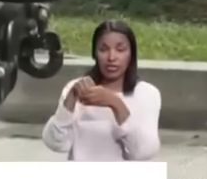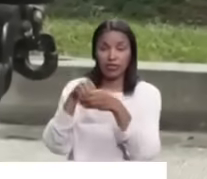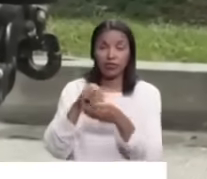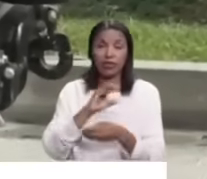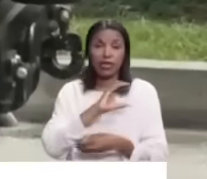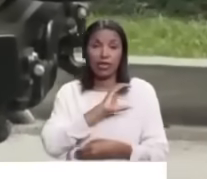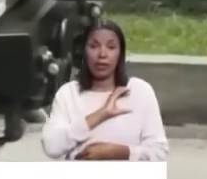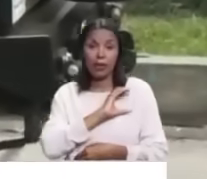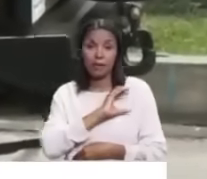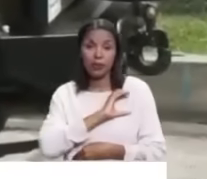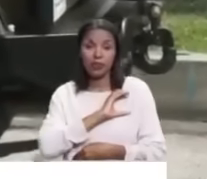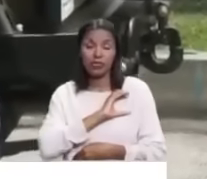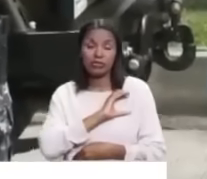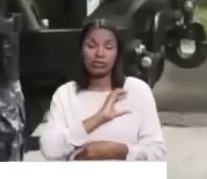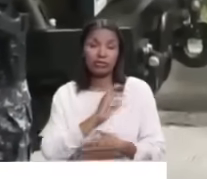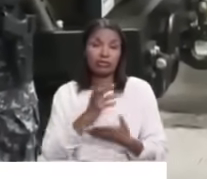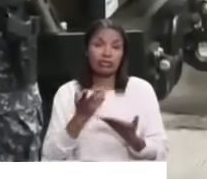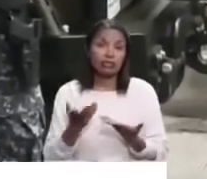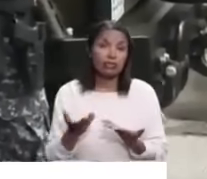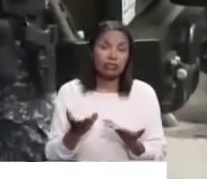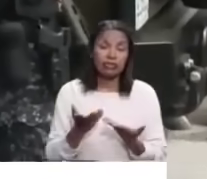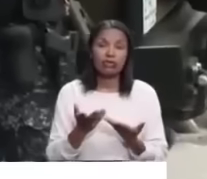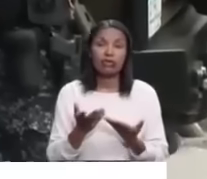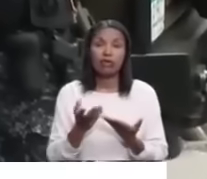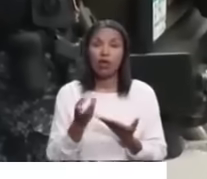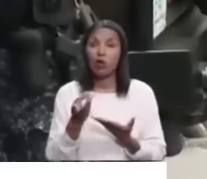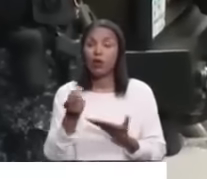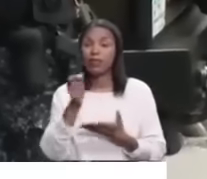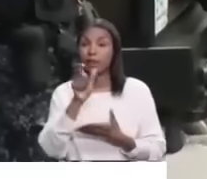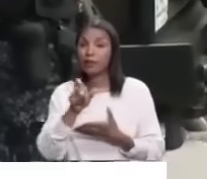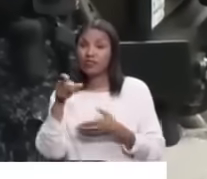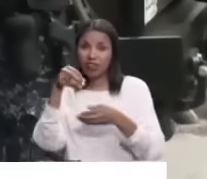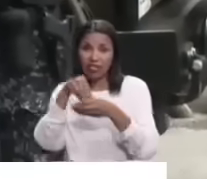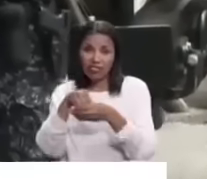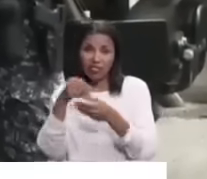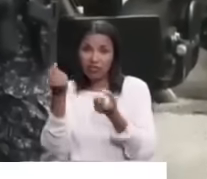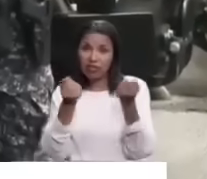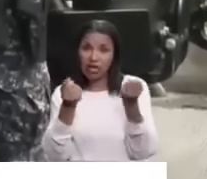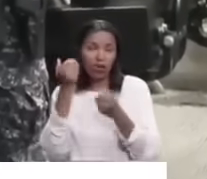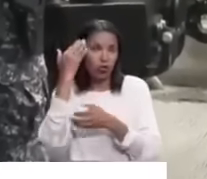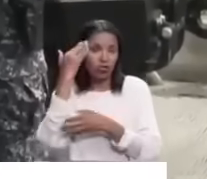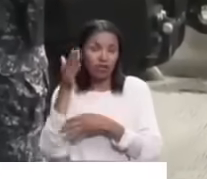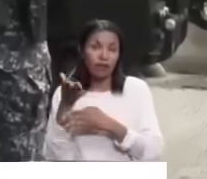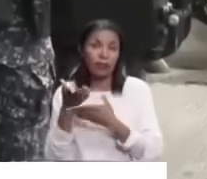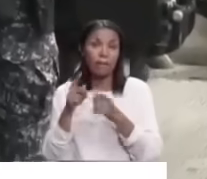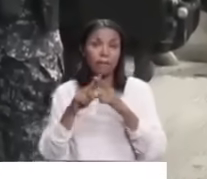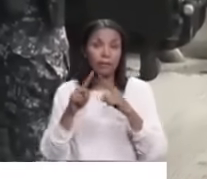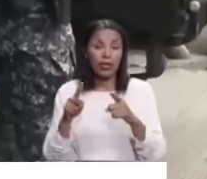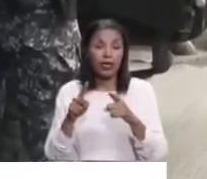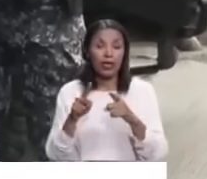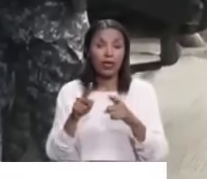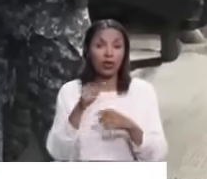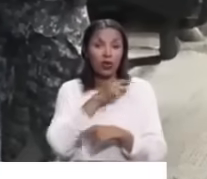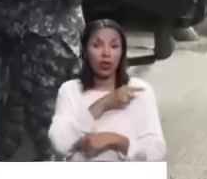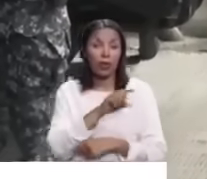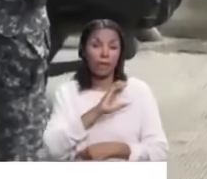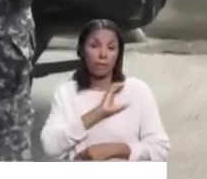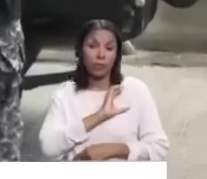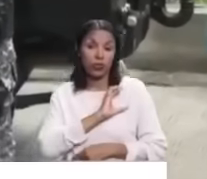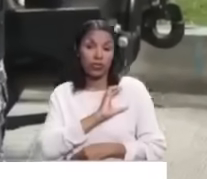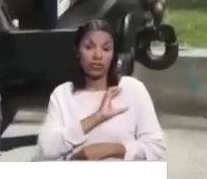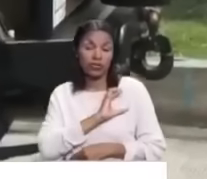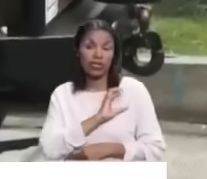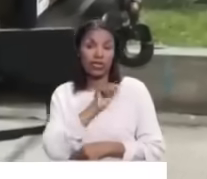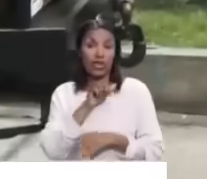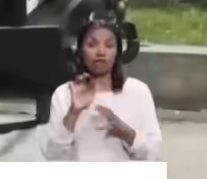lo que se esté programando por parte de las autoridades competentes, que entendemos de parte del Ministerio Público ya han llegado, ya